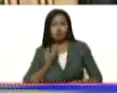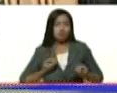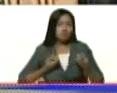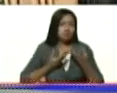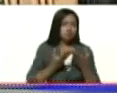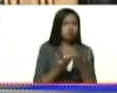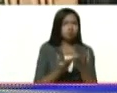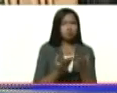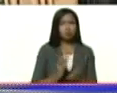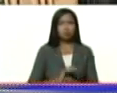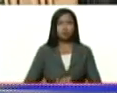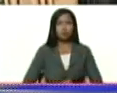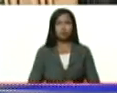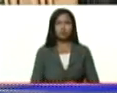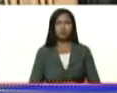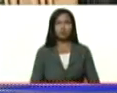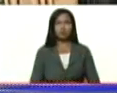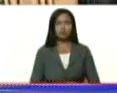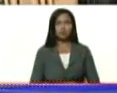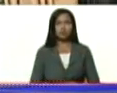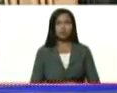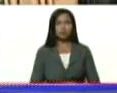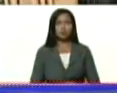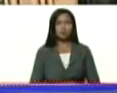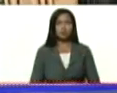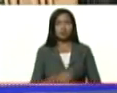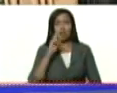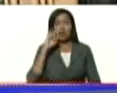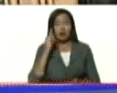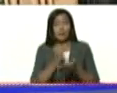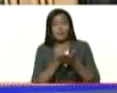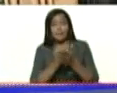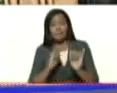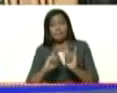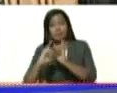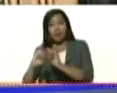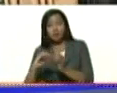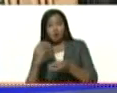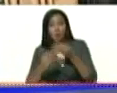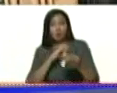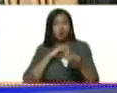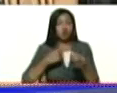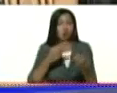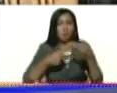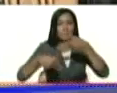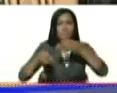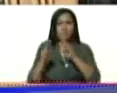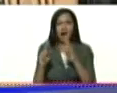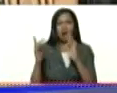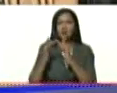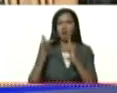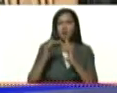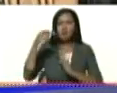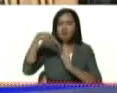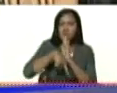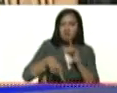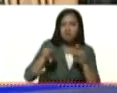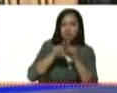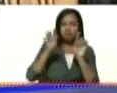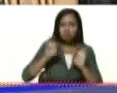llega de Rusia. Y fue testigo de cómo hemos construido una relación profunda